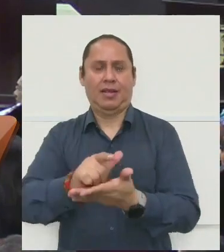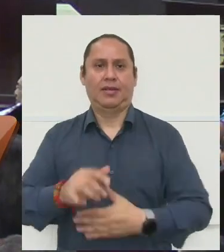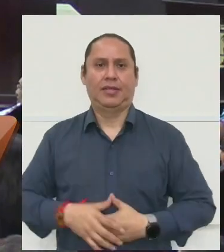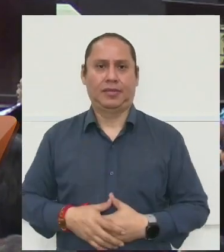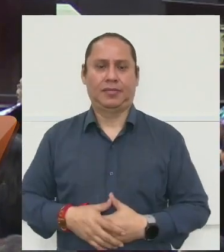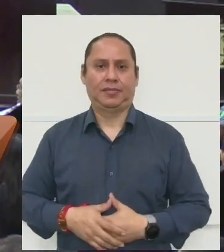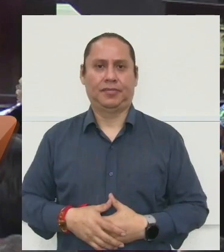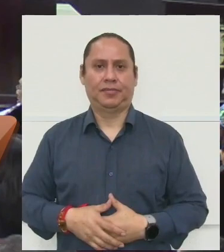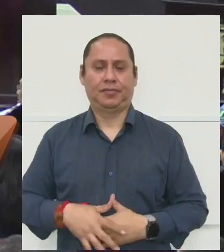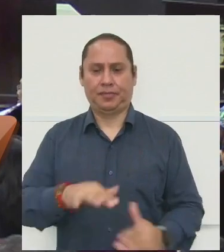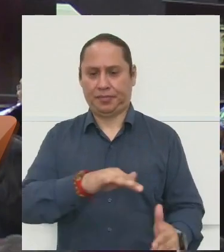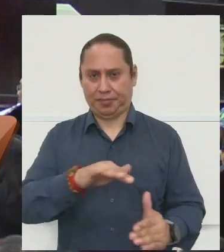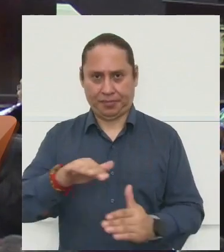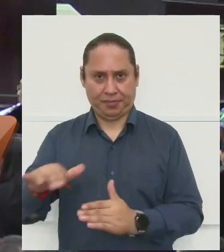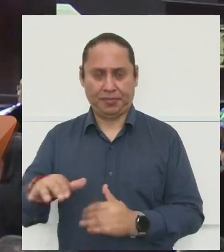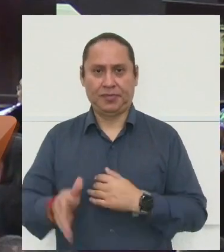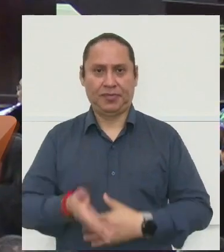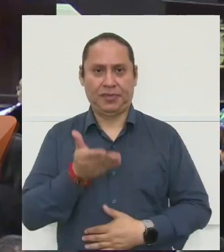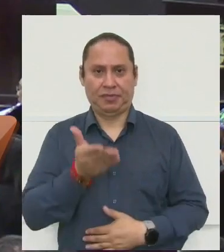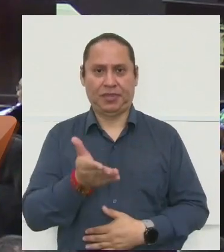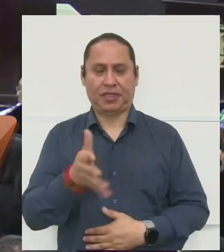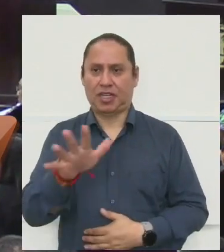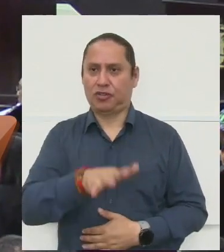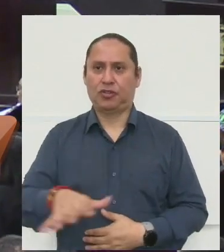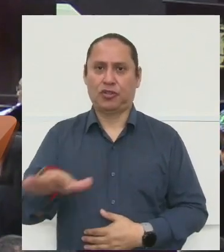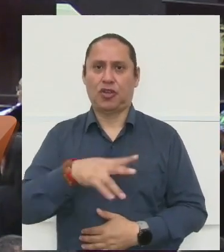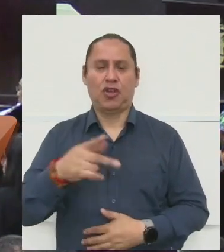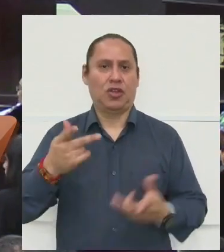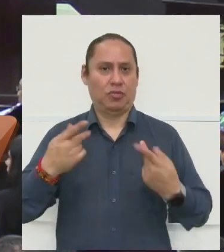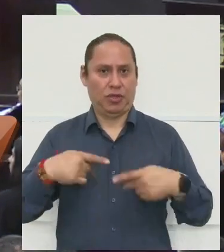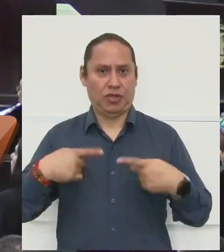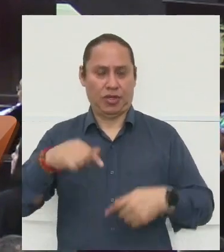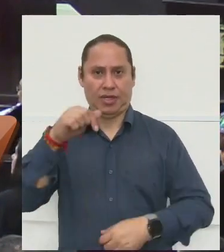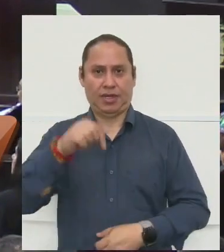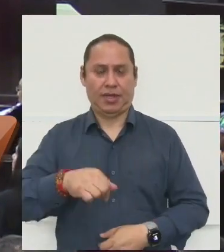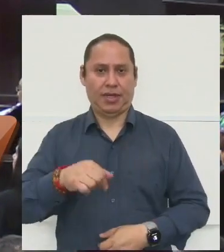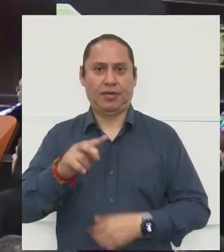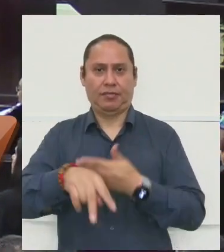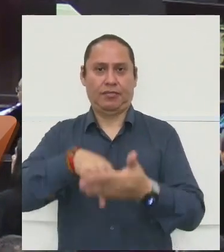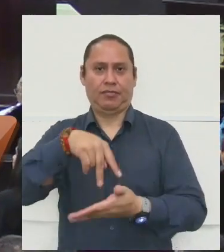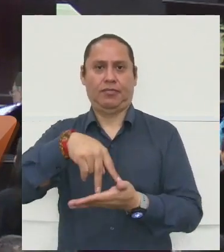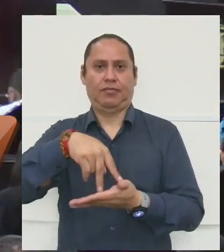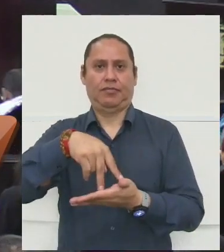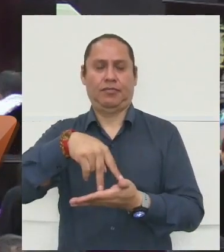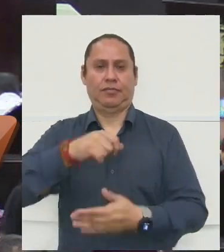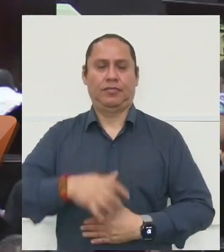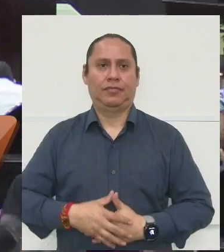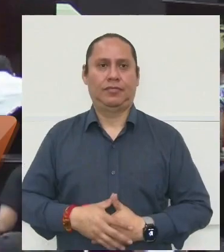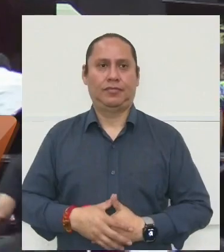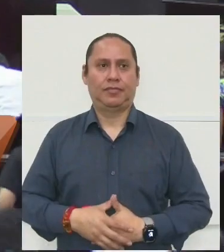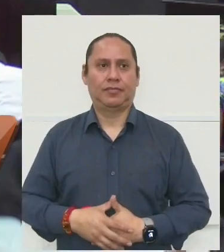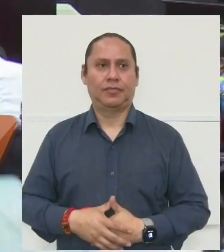consecuencia de lo anterior Solicito a la honorable asamblea y al público presente ponerse de